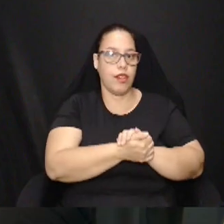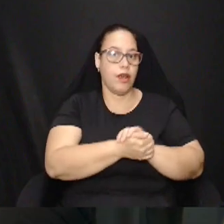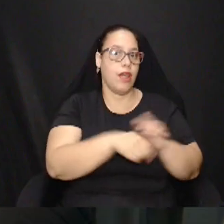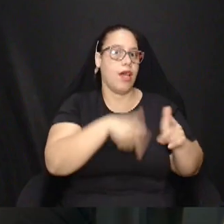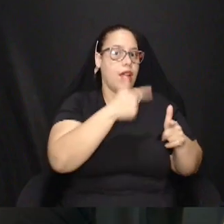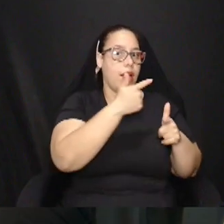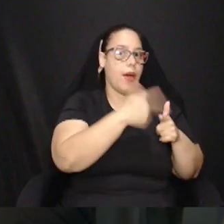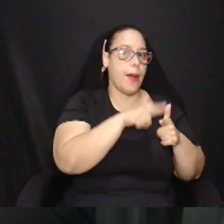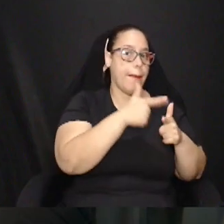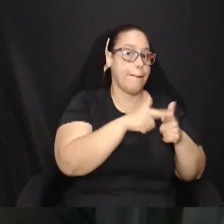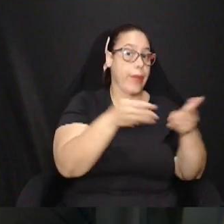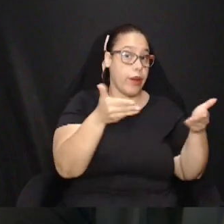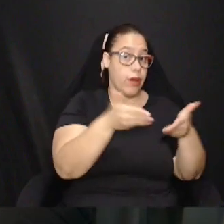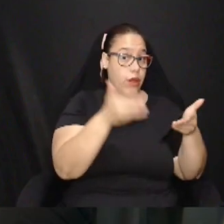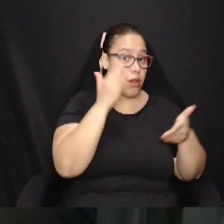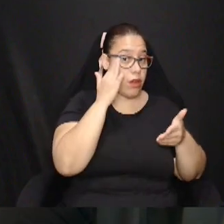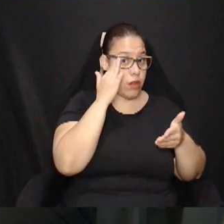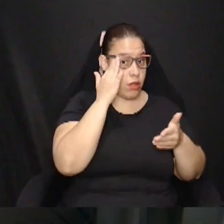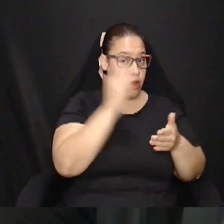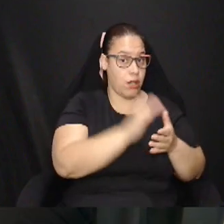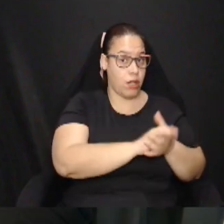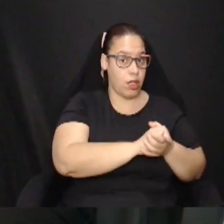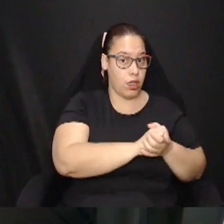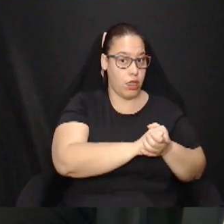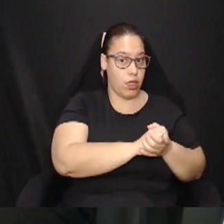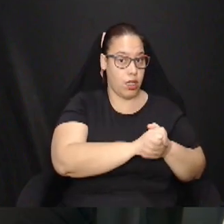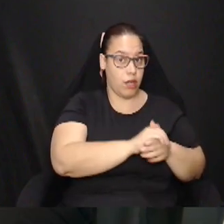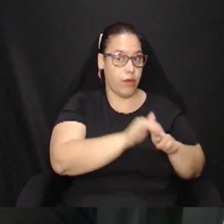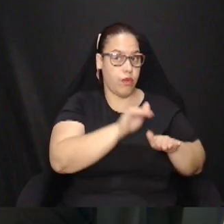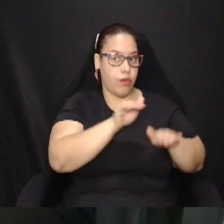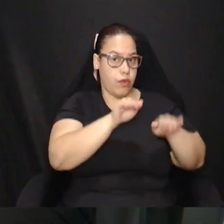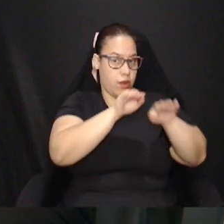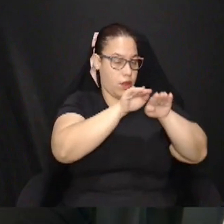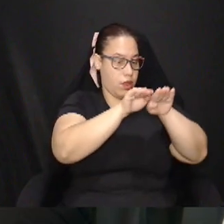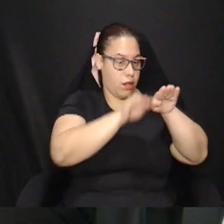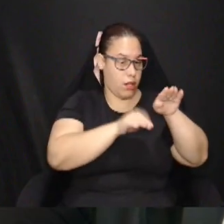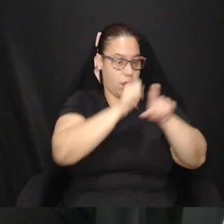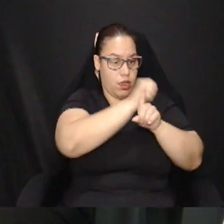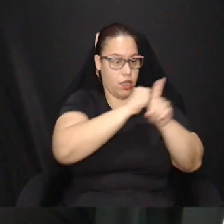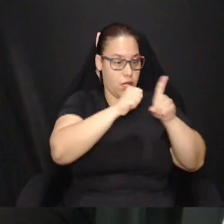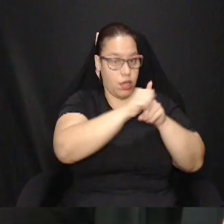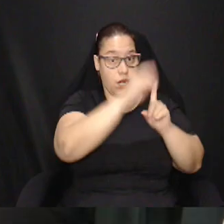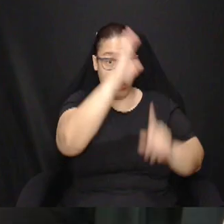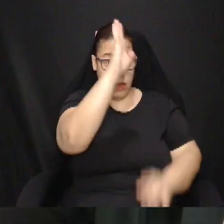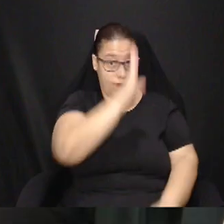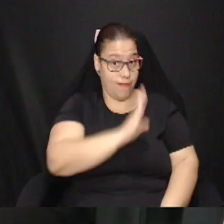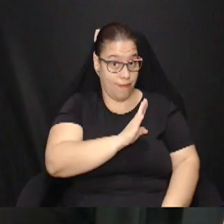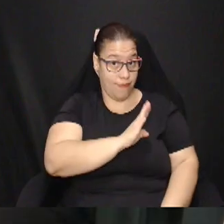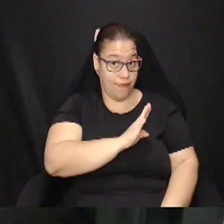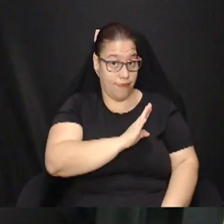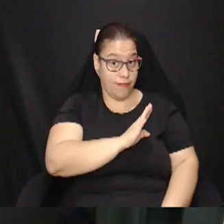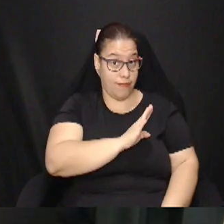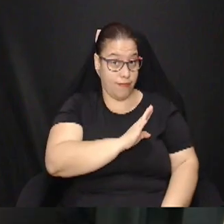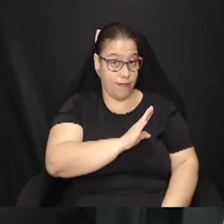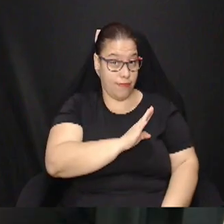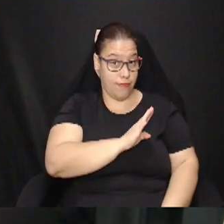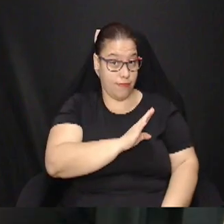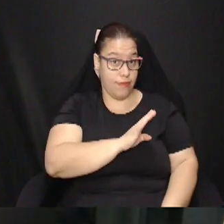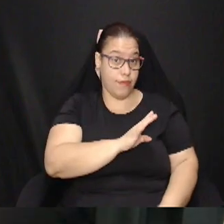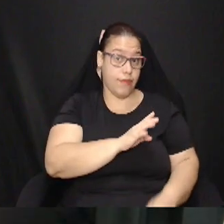hoje, existe uma inequidade na sociedade brasileira. Por um lado, as clínicas